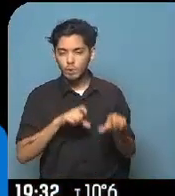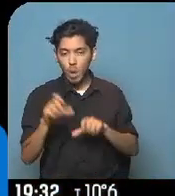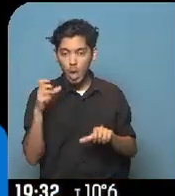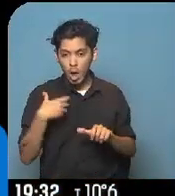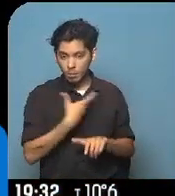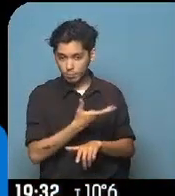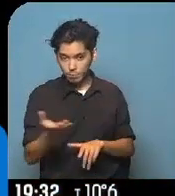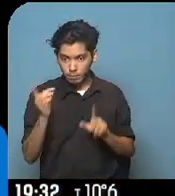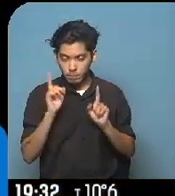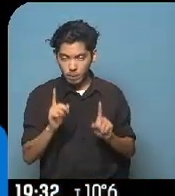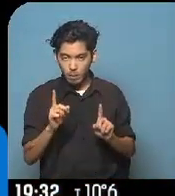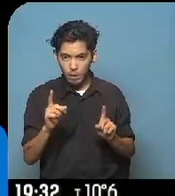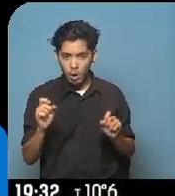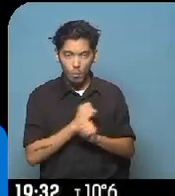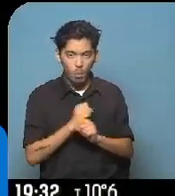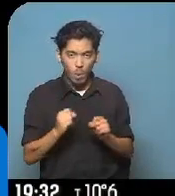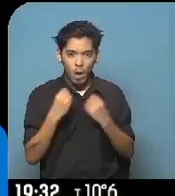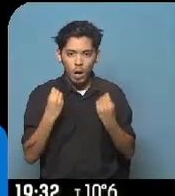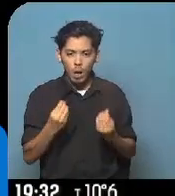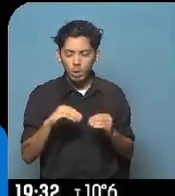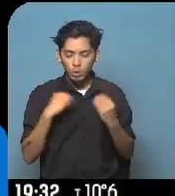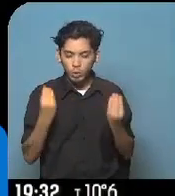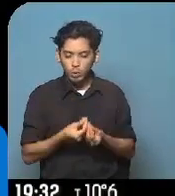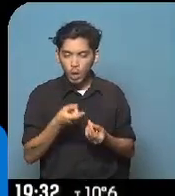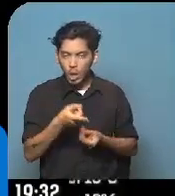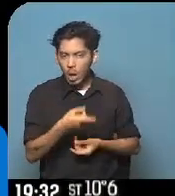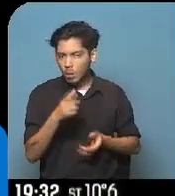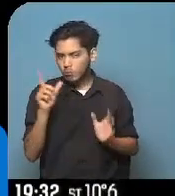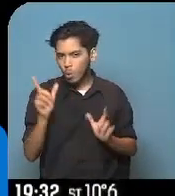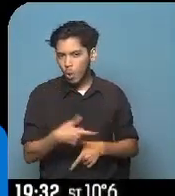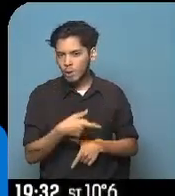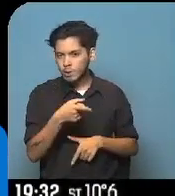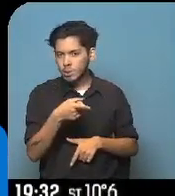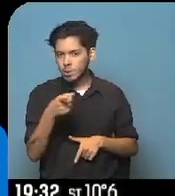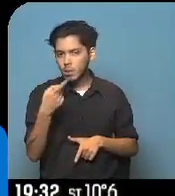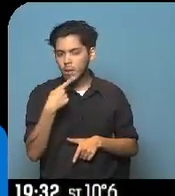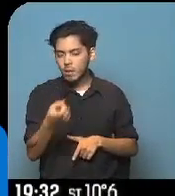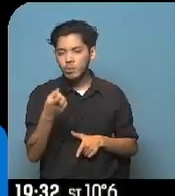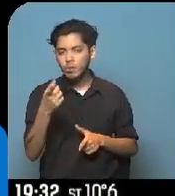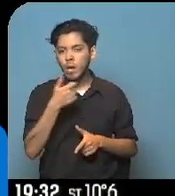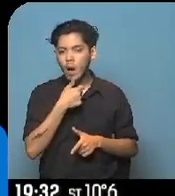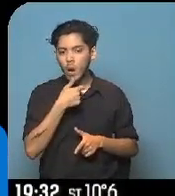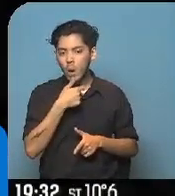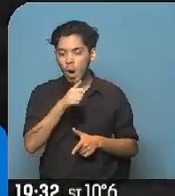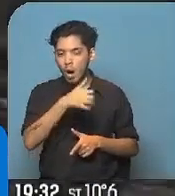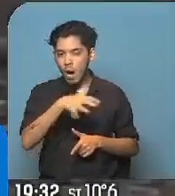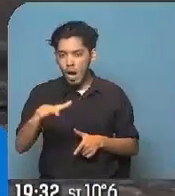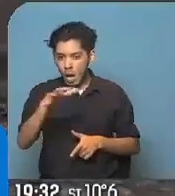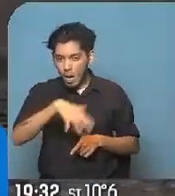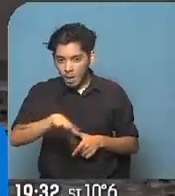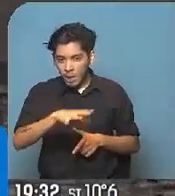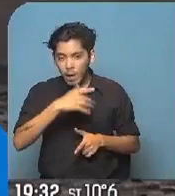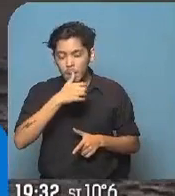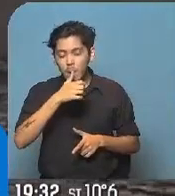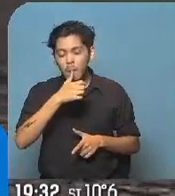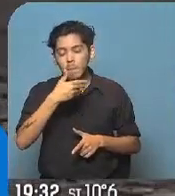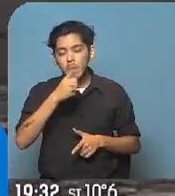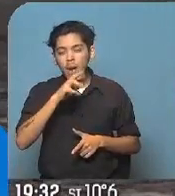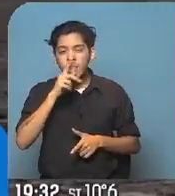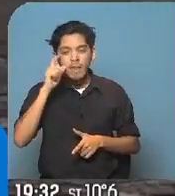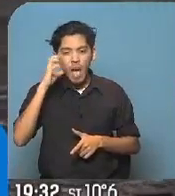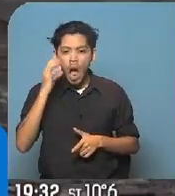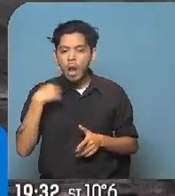sostuvieron que es un resultado asombroso que sugiere que el agua en Marte no es algo temporal,